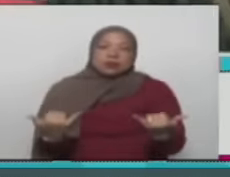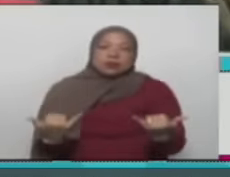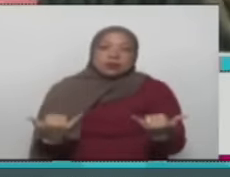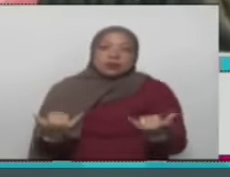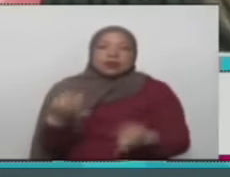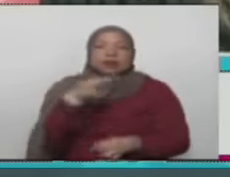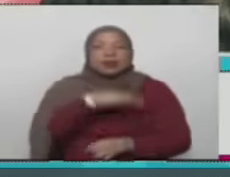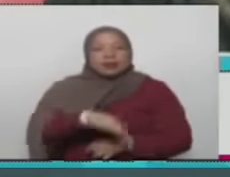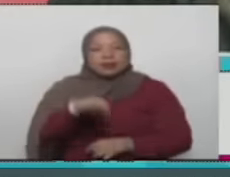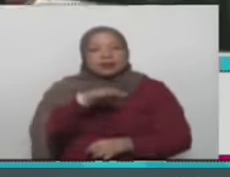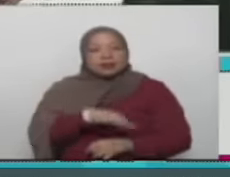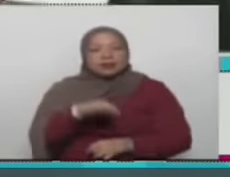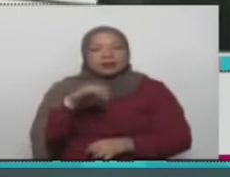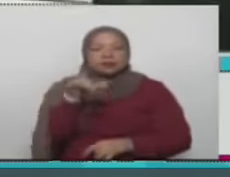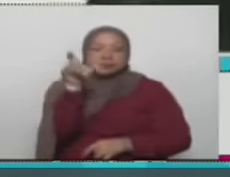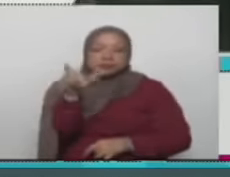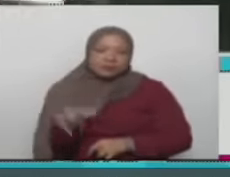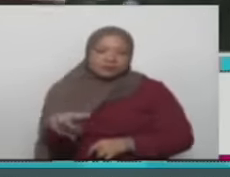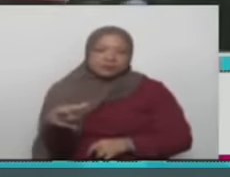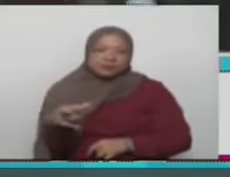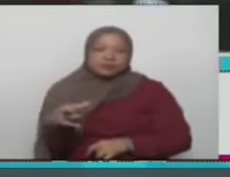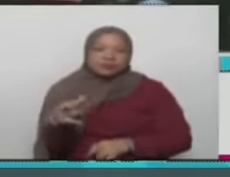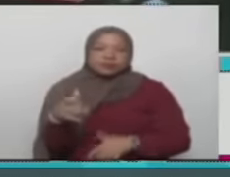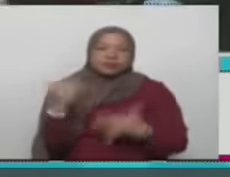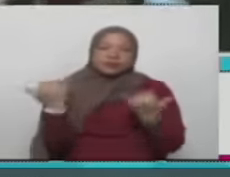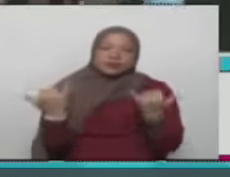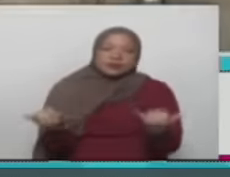tal, recurso